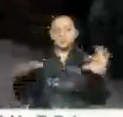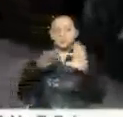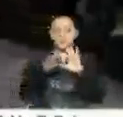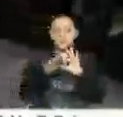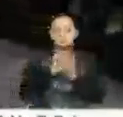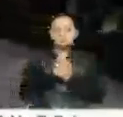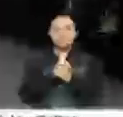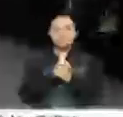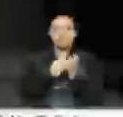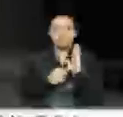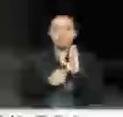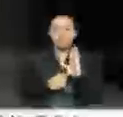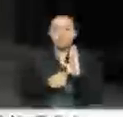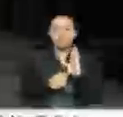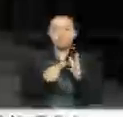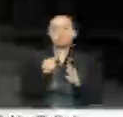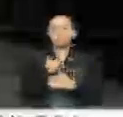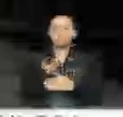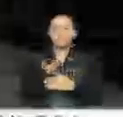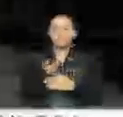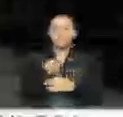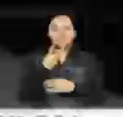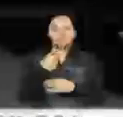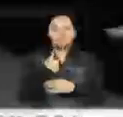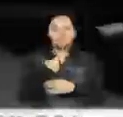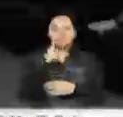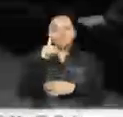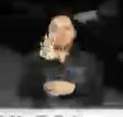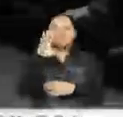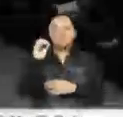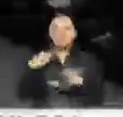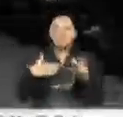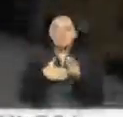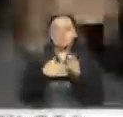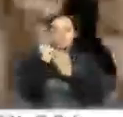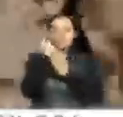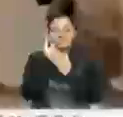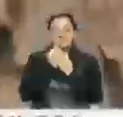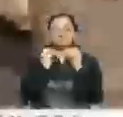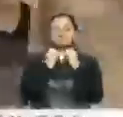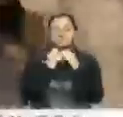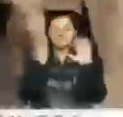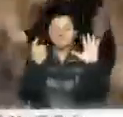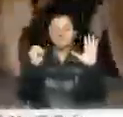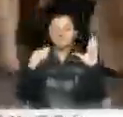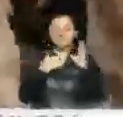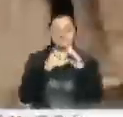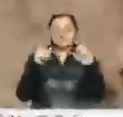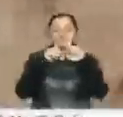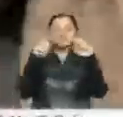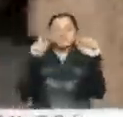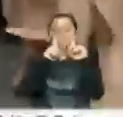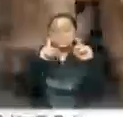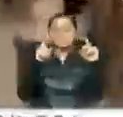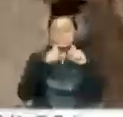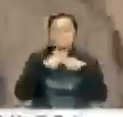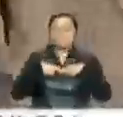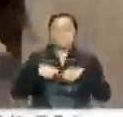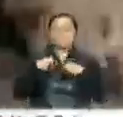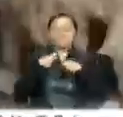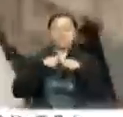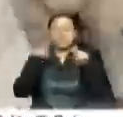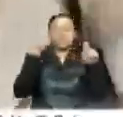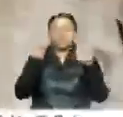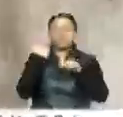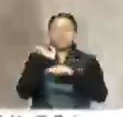industria de la moda de Cantón abarca a más de 150.000 diseñadores y 60.000 empresas del sector textil. Ecuador es